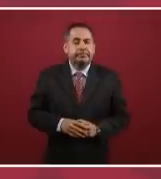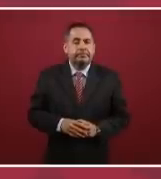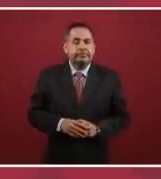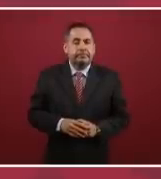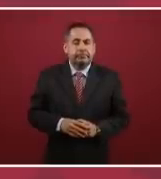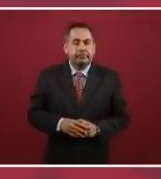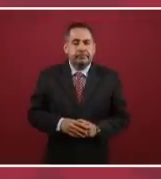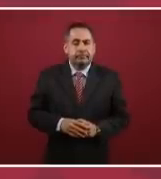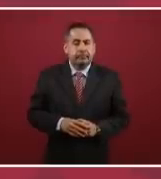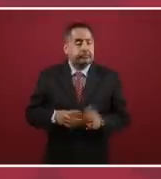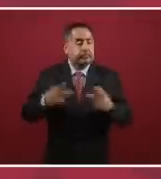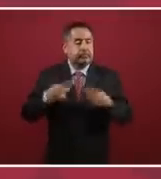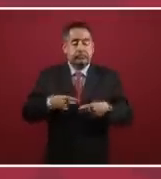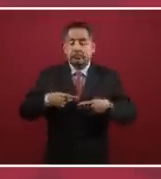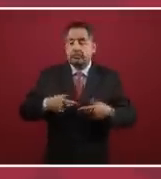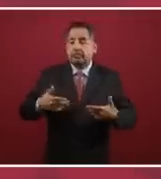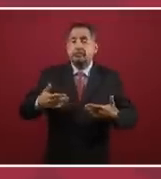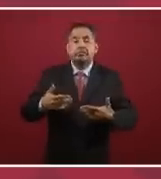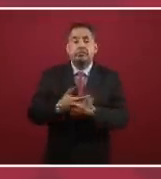son los ciudadanos.